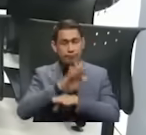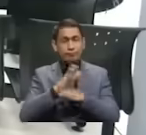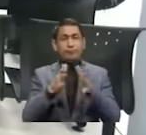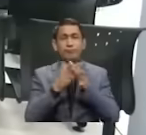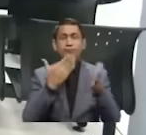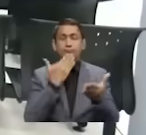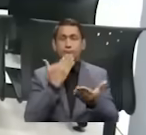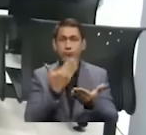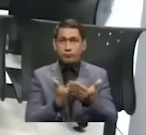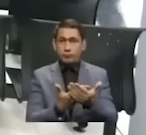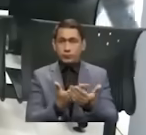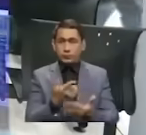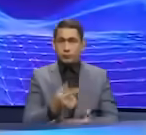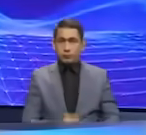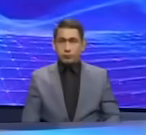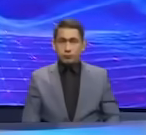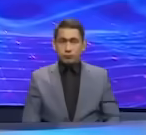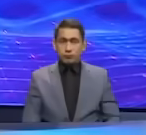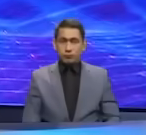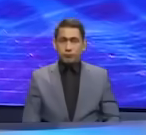gracias.